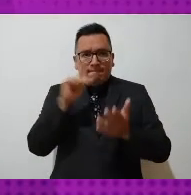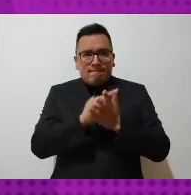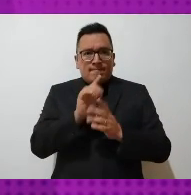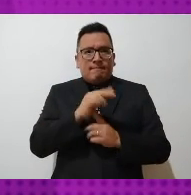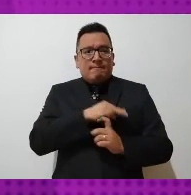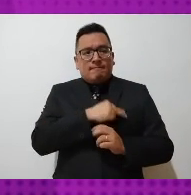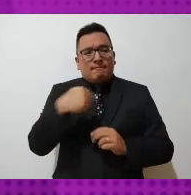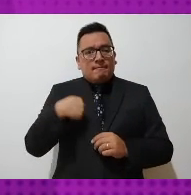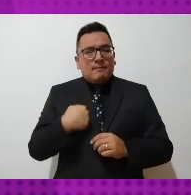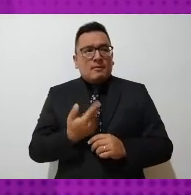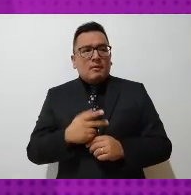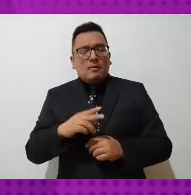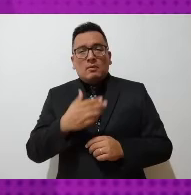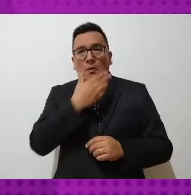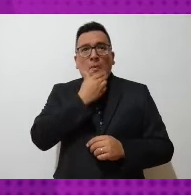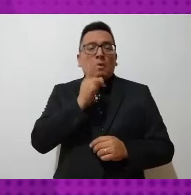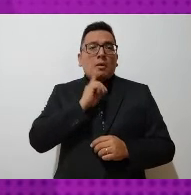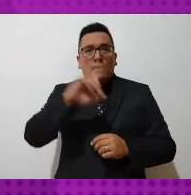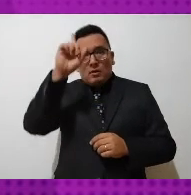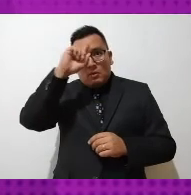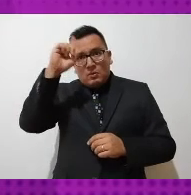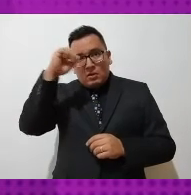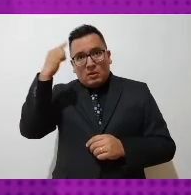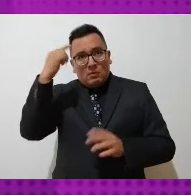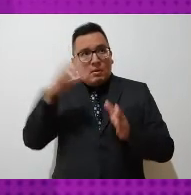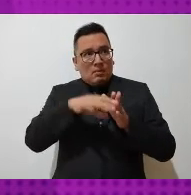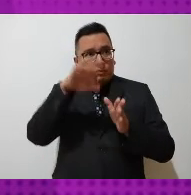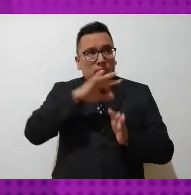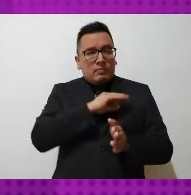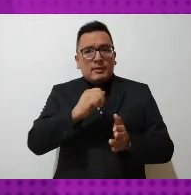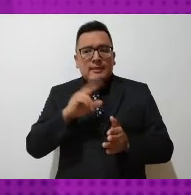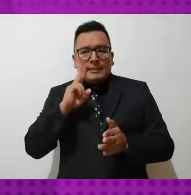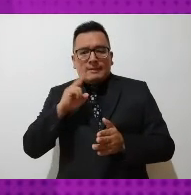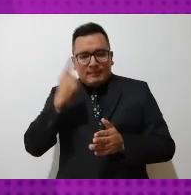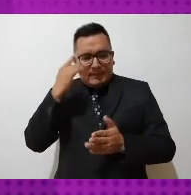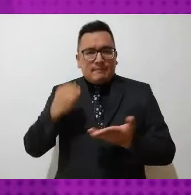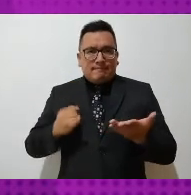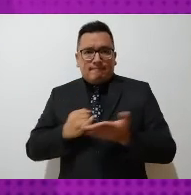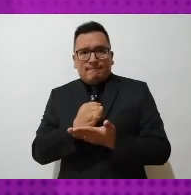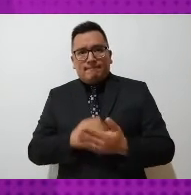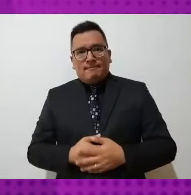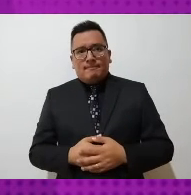consejeras y consejeros asociados como autoridad al momento de la toma de decisiones.